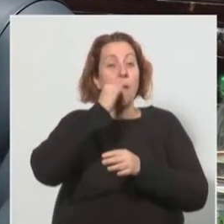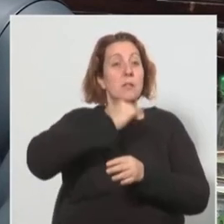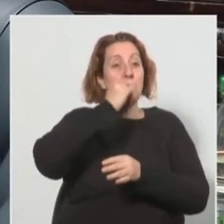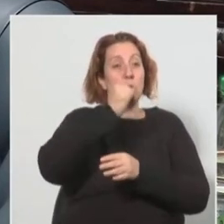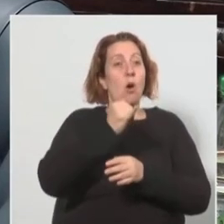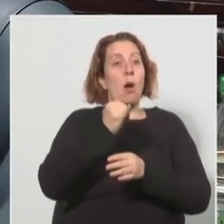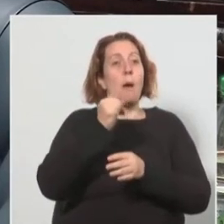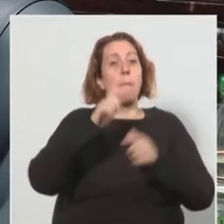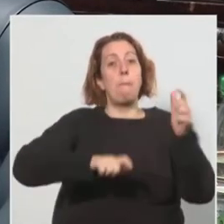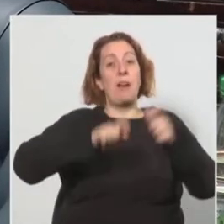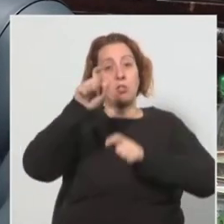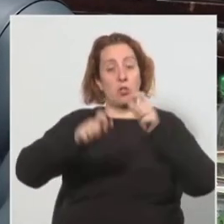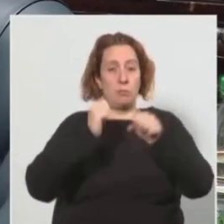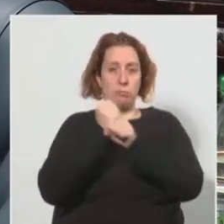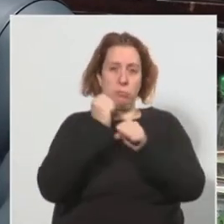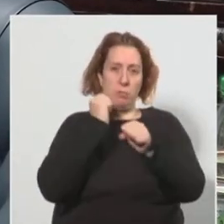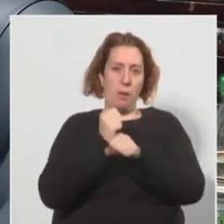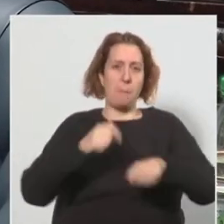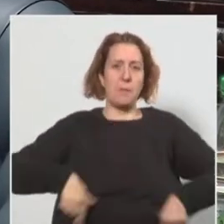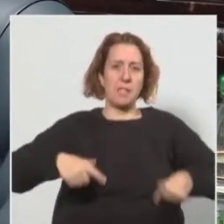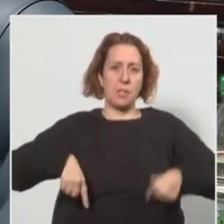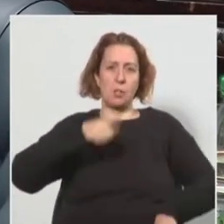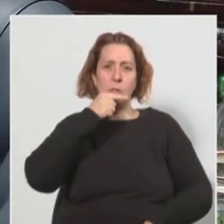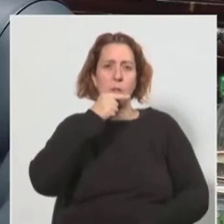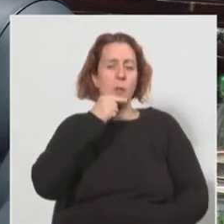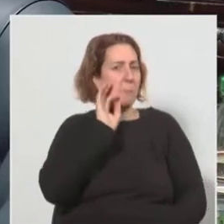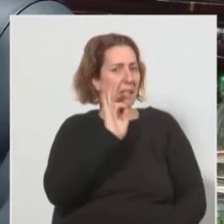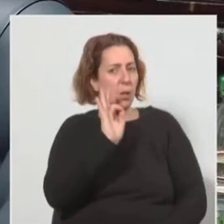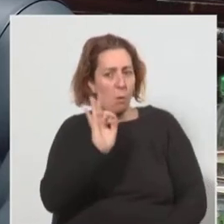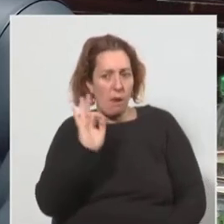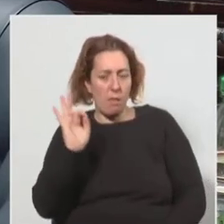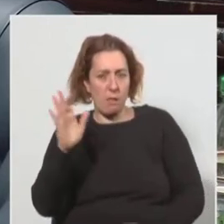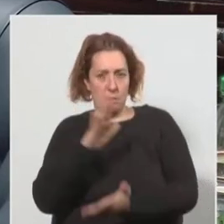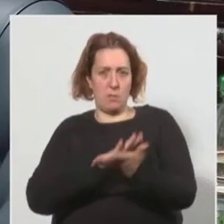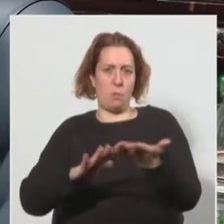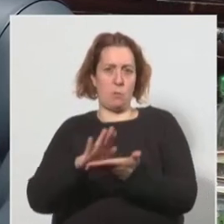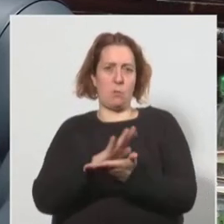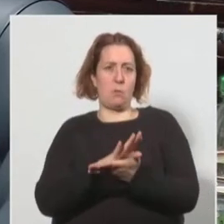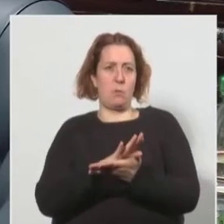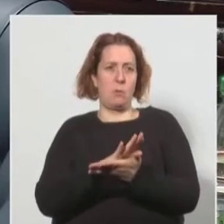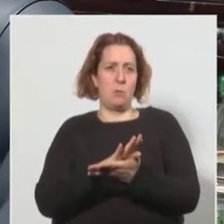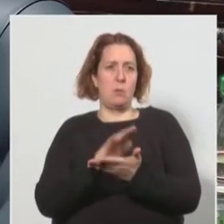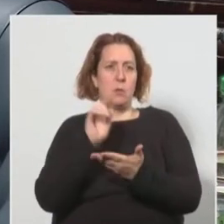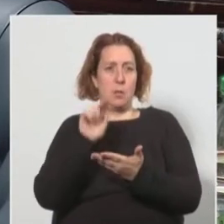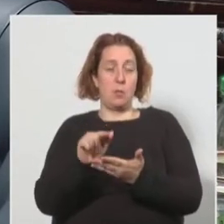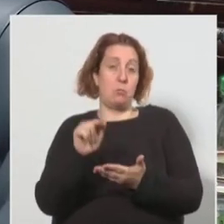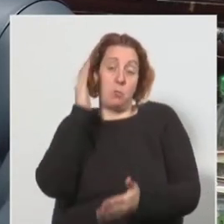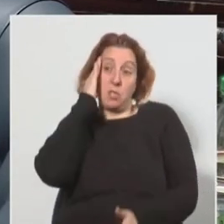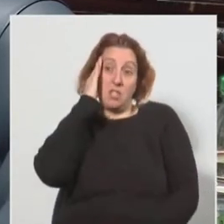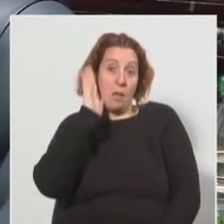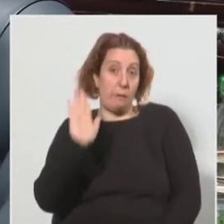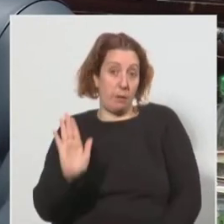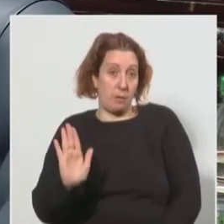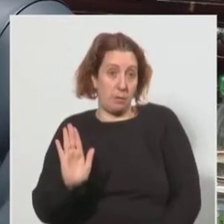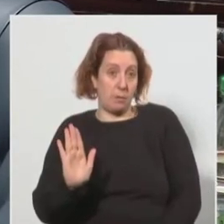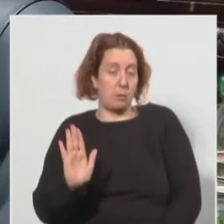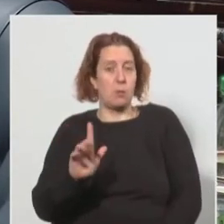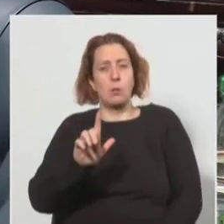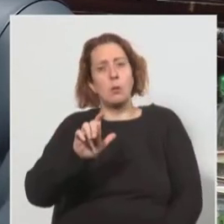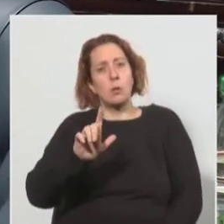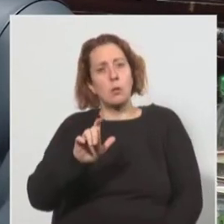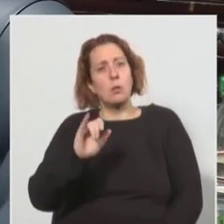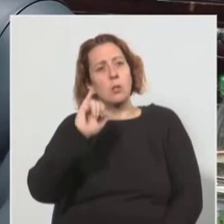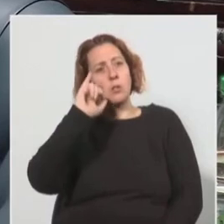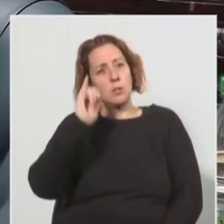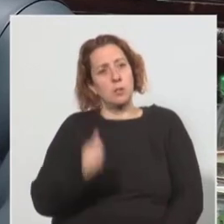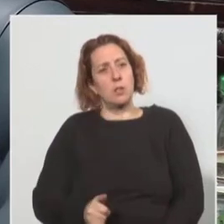Relaciones Exteriores del Uruguay las particularidades del caso. Eso es lo que ha trascendido. Por supuesto que si